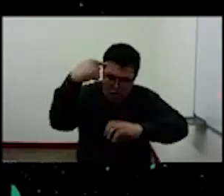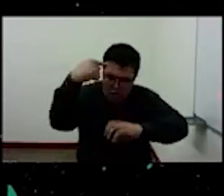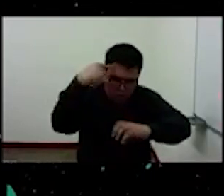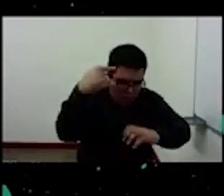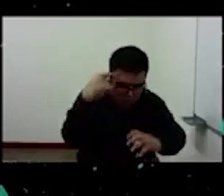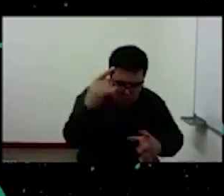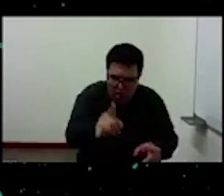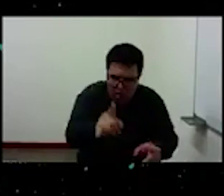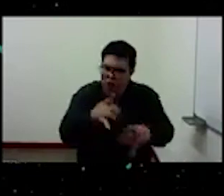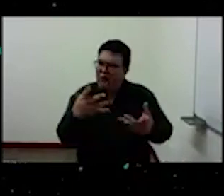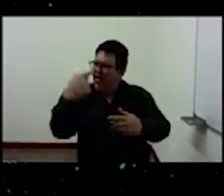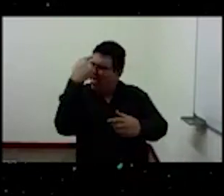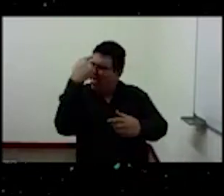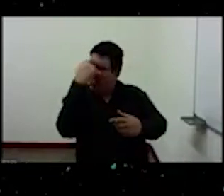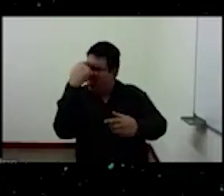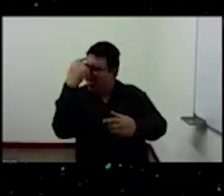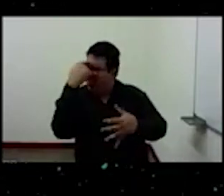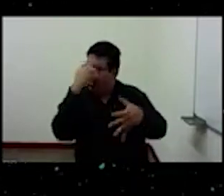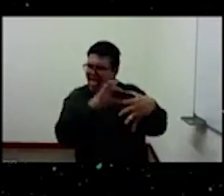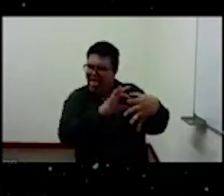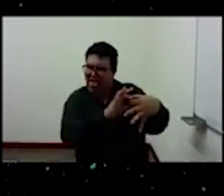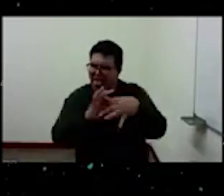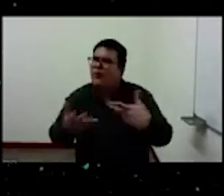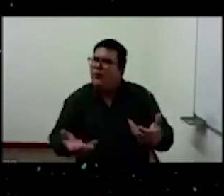pensamiento está profundamente ligado